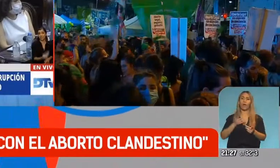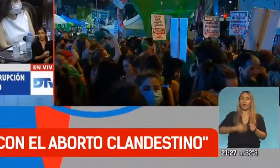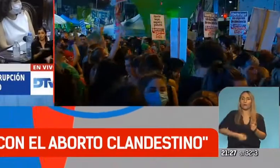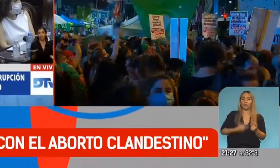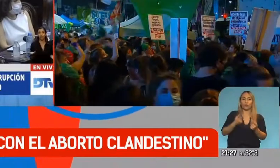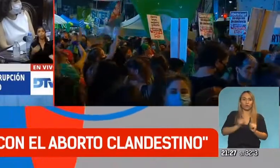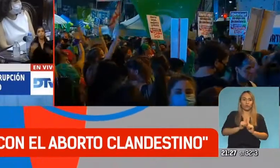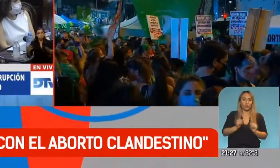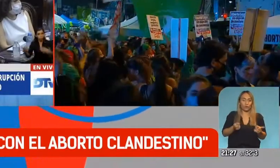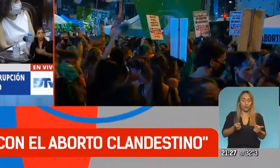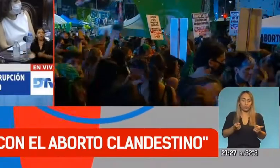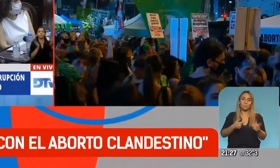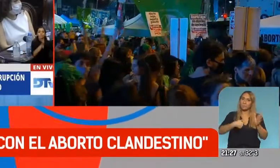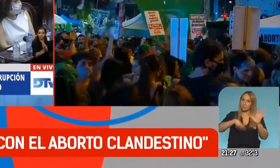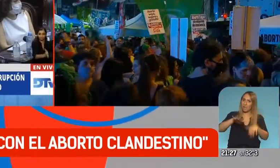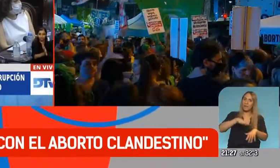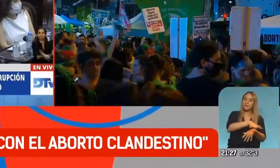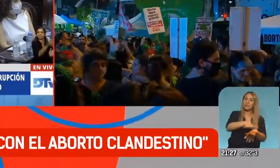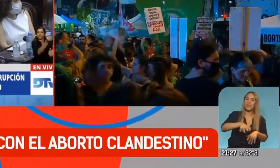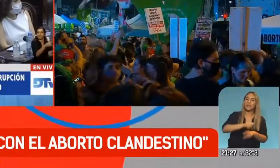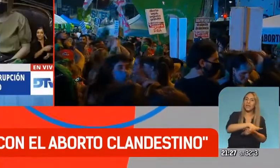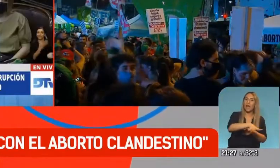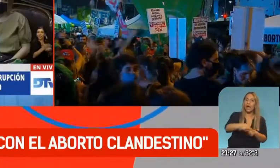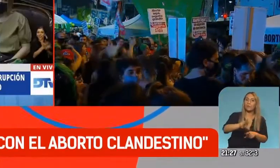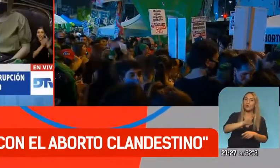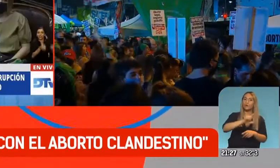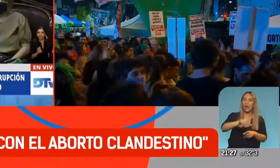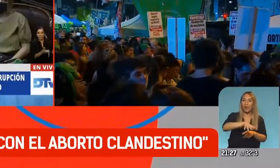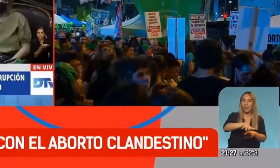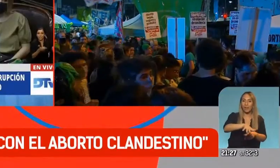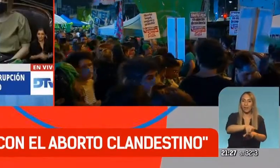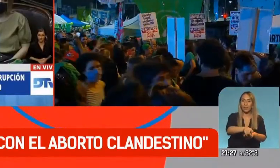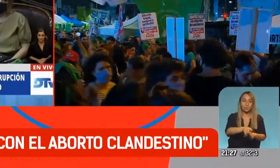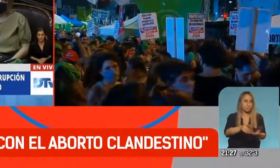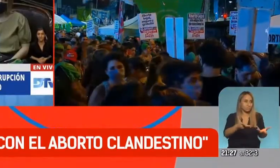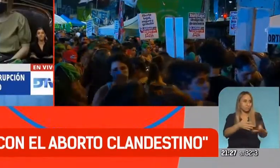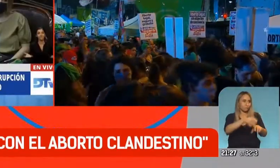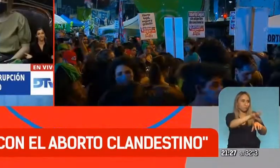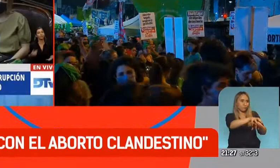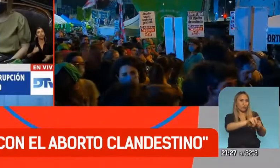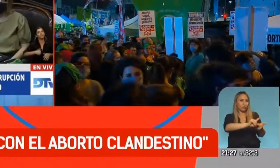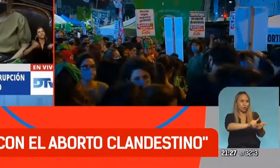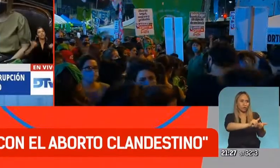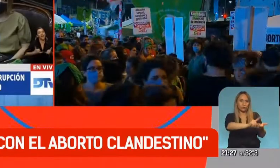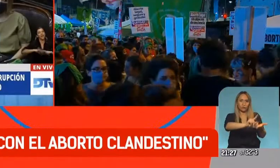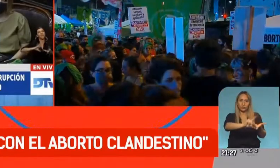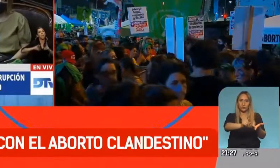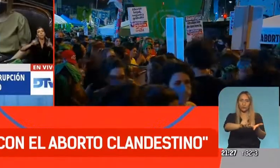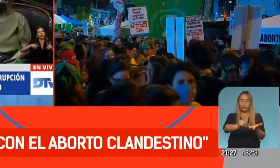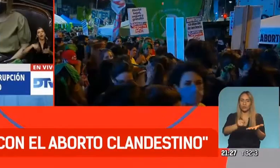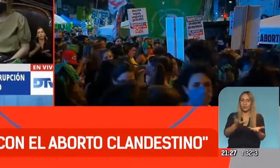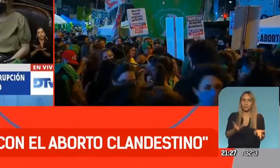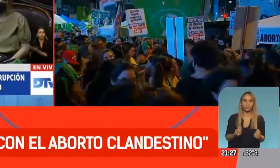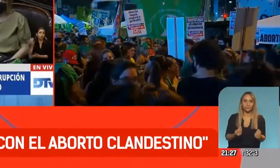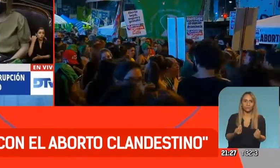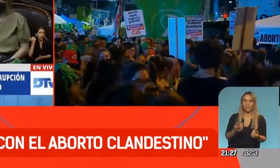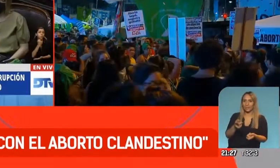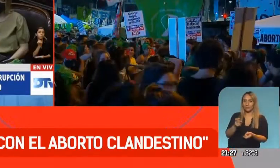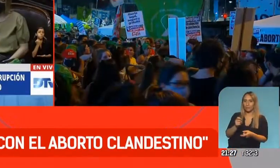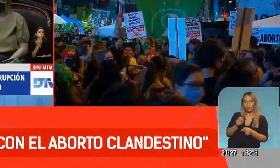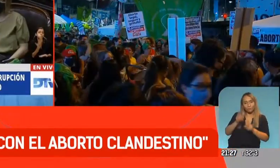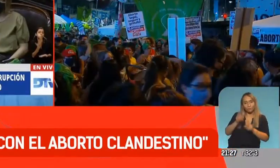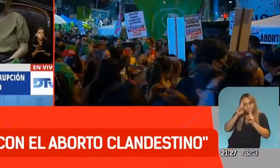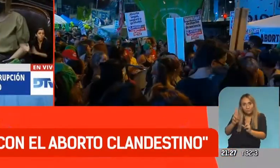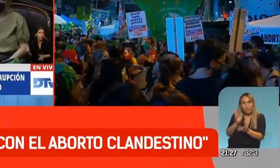sobre todo más rurales no hay ningún lugar donde se garantice esta práctica este derecho de las mujeres entonces digo